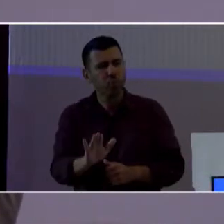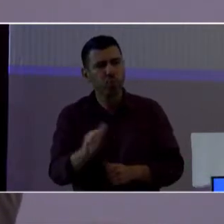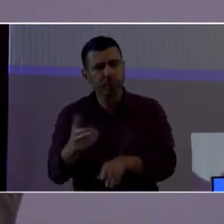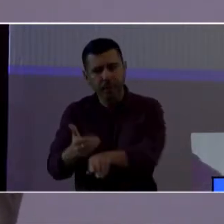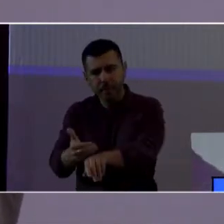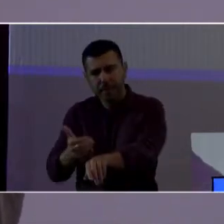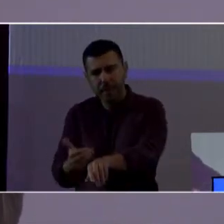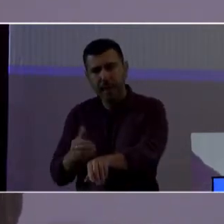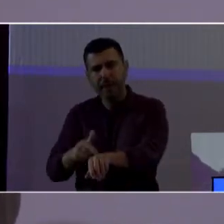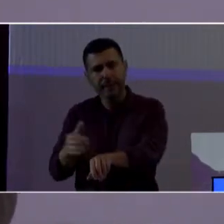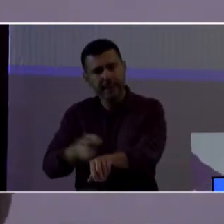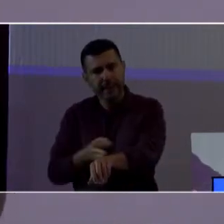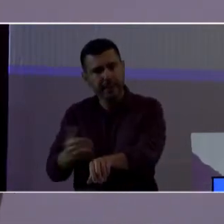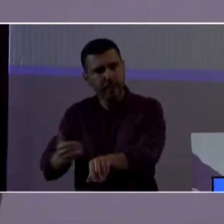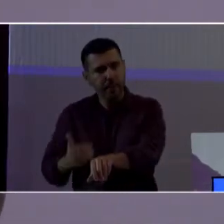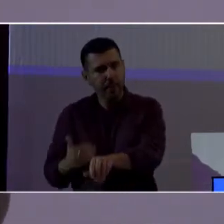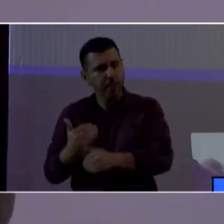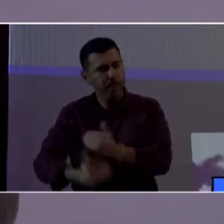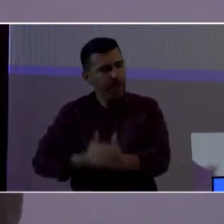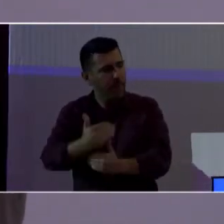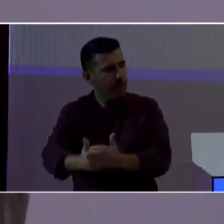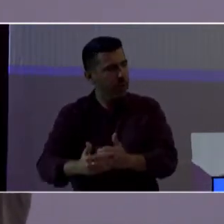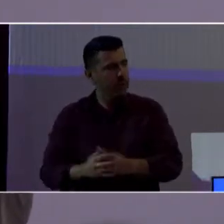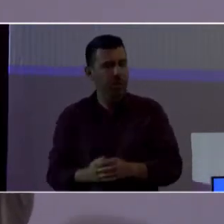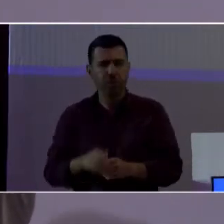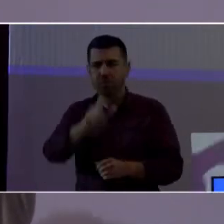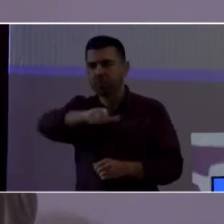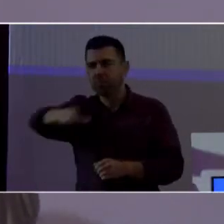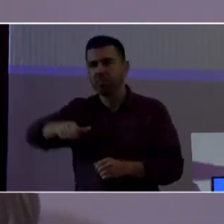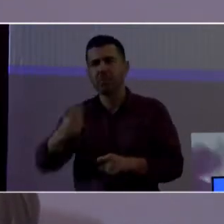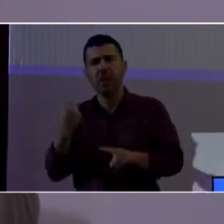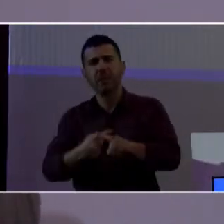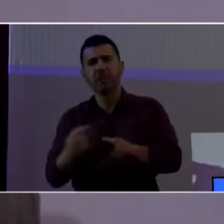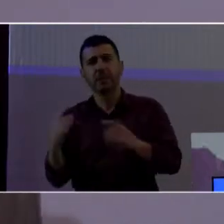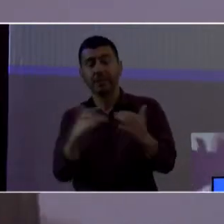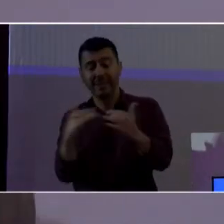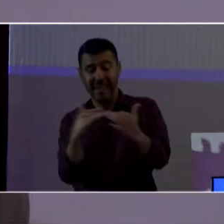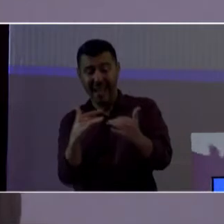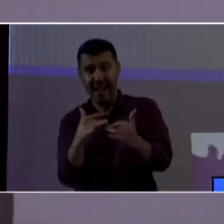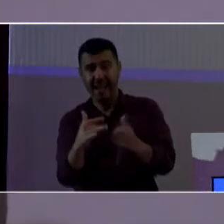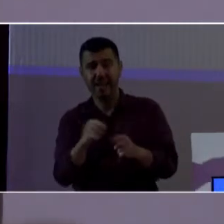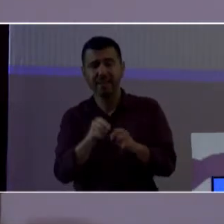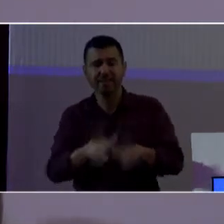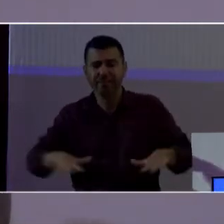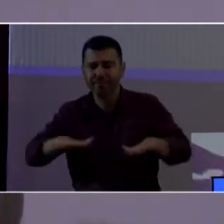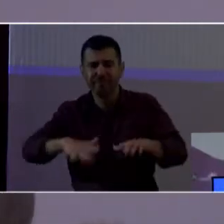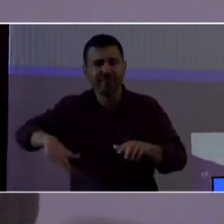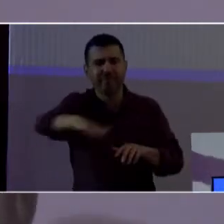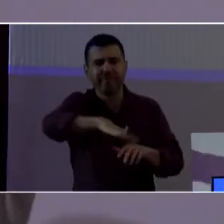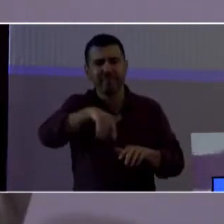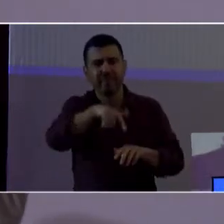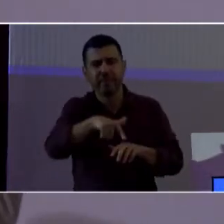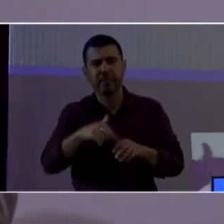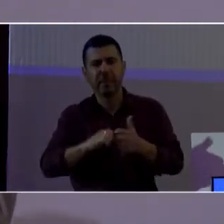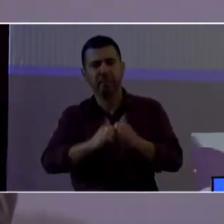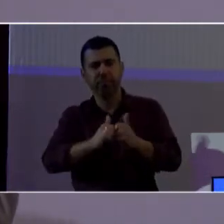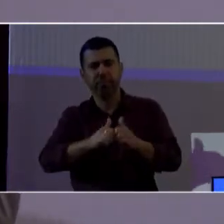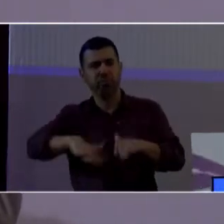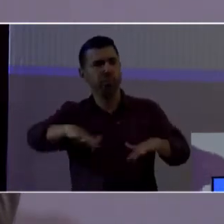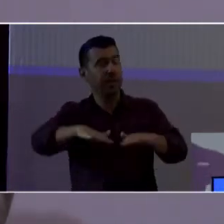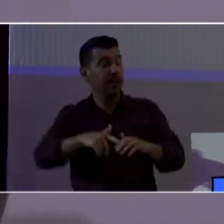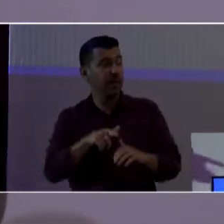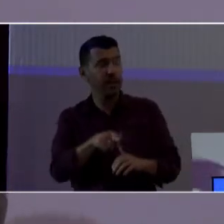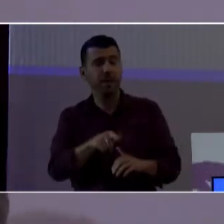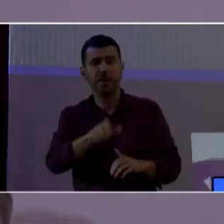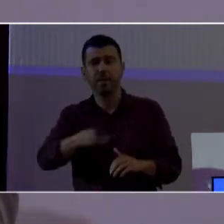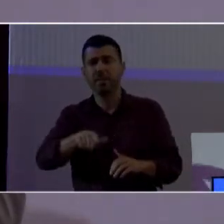educación, llegando la gente de la guerra a las zonas marginales urbanas para llegar a una escuela, para